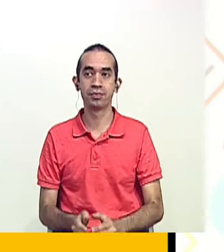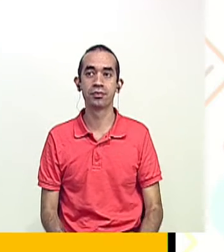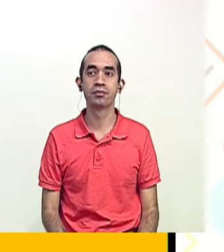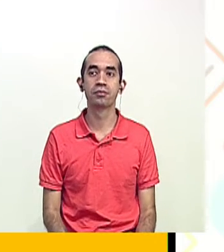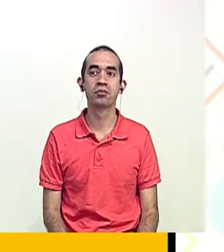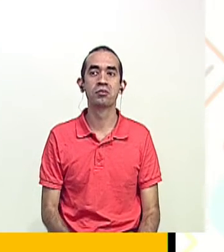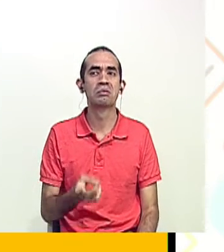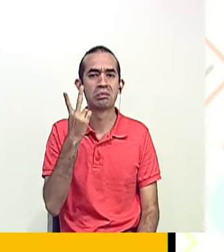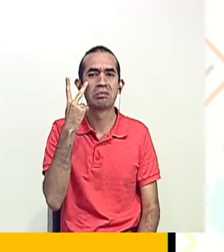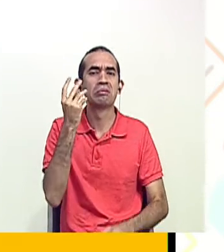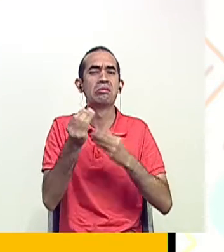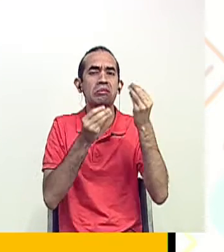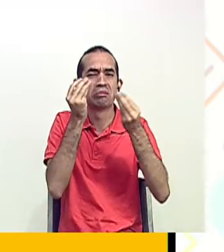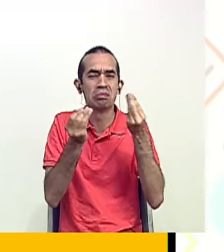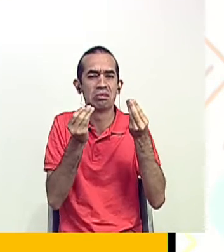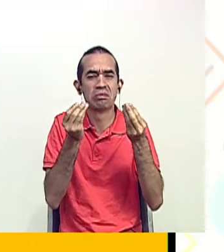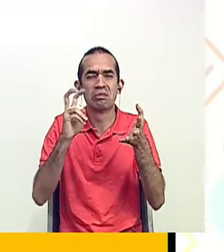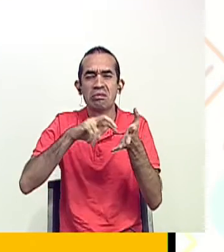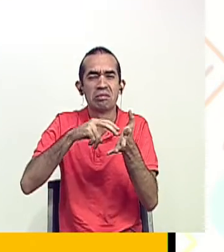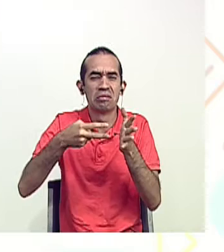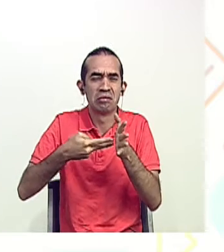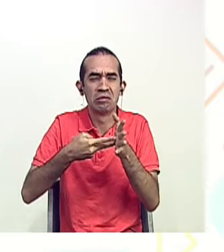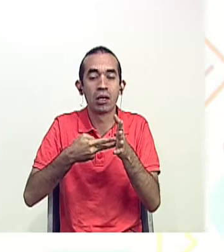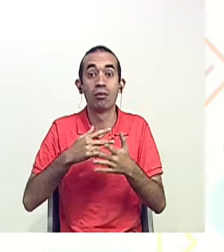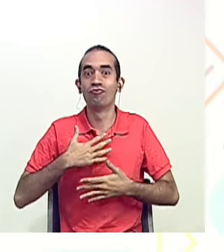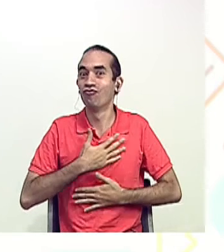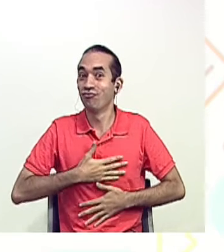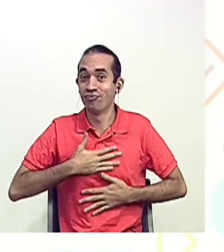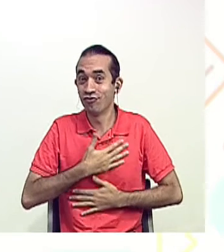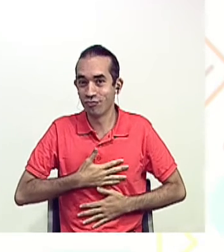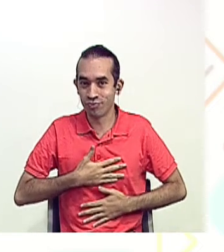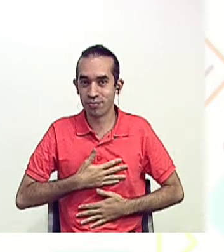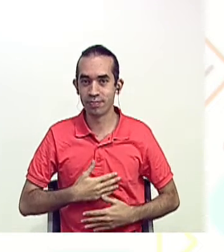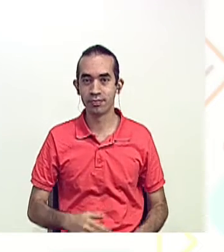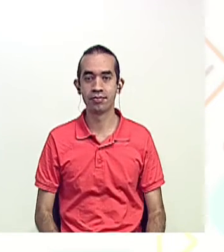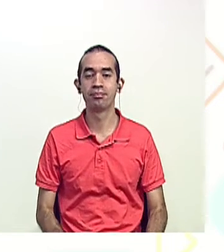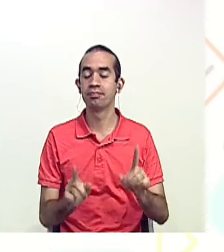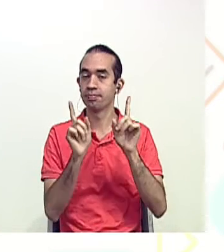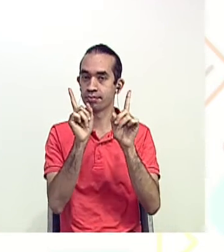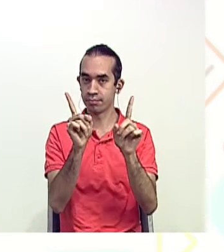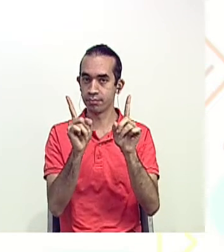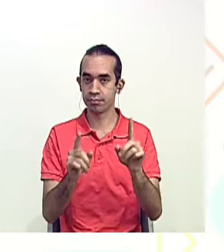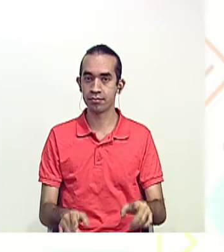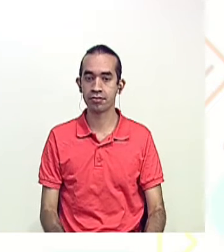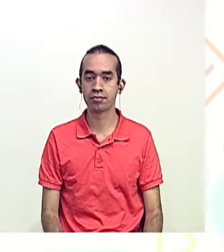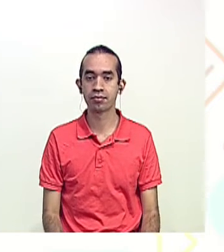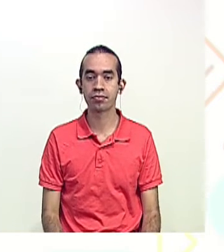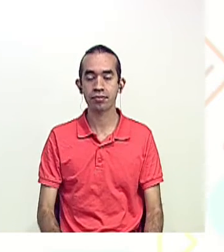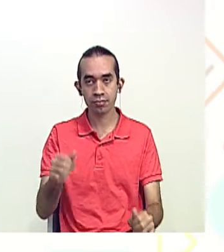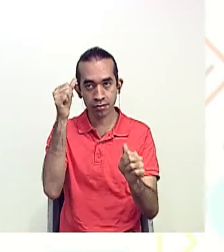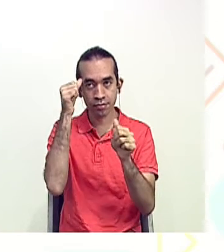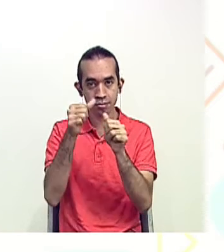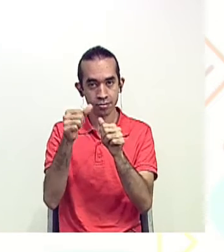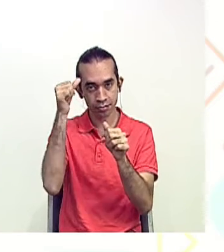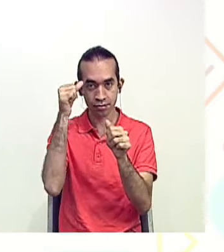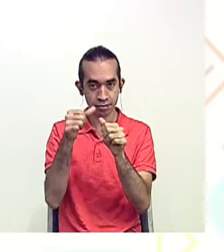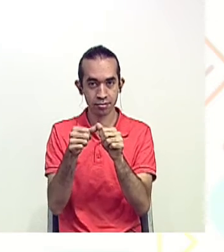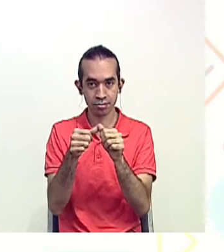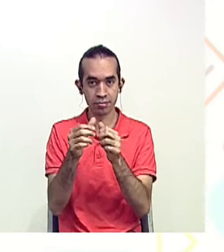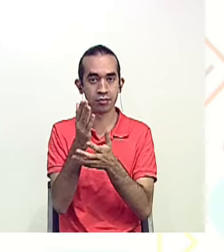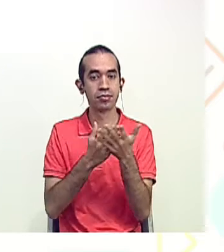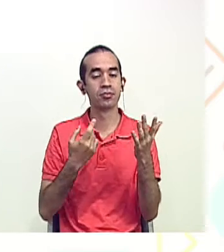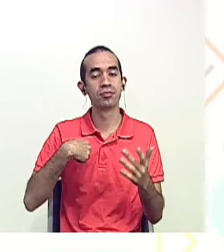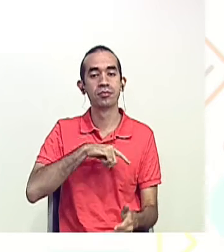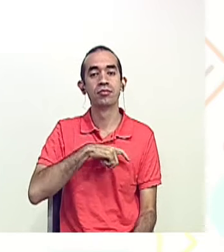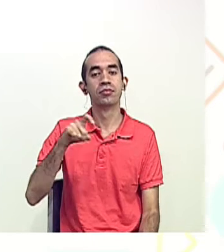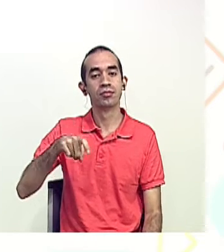Vamos a ver de qué se trata esta aventura. Pero antes vamos a recordar lo que necesitamos